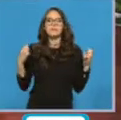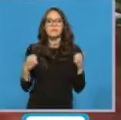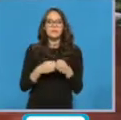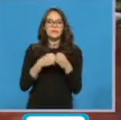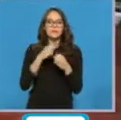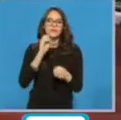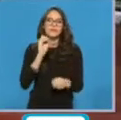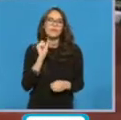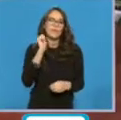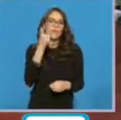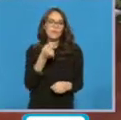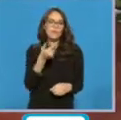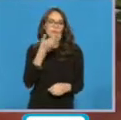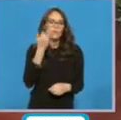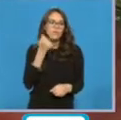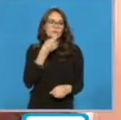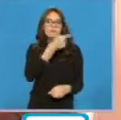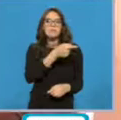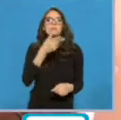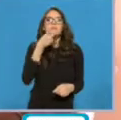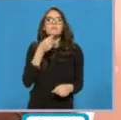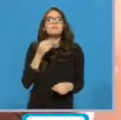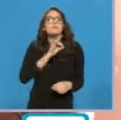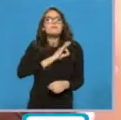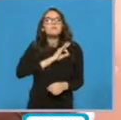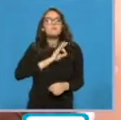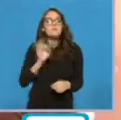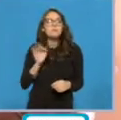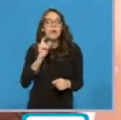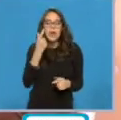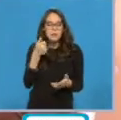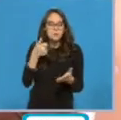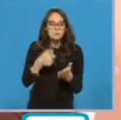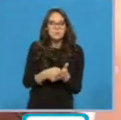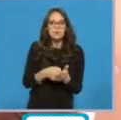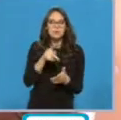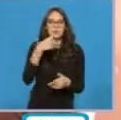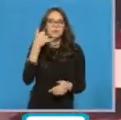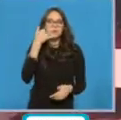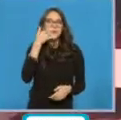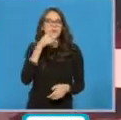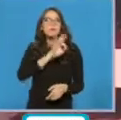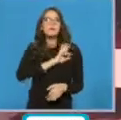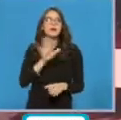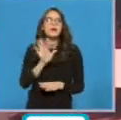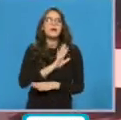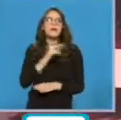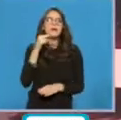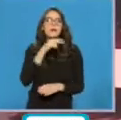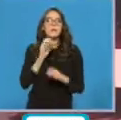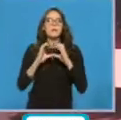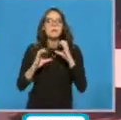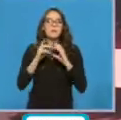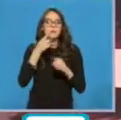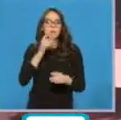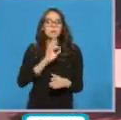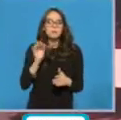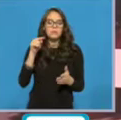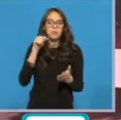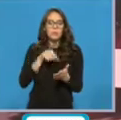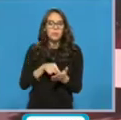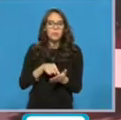que surja, ¿no? En el mercado. A través de un botón casi, Así ¿no? es. Se pueden comunicar. Tú activas el botón Sí.